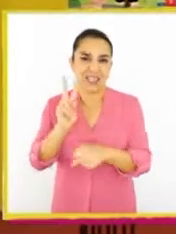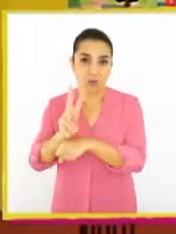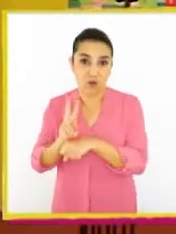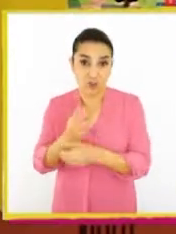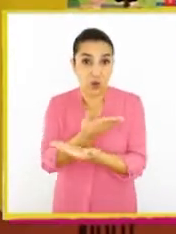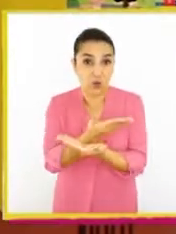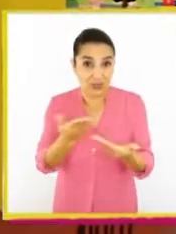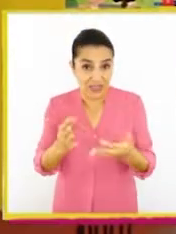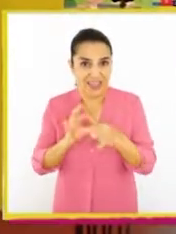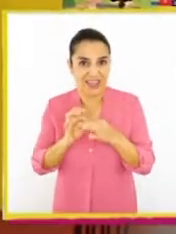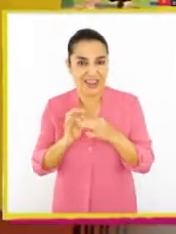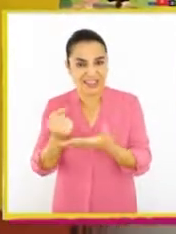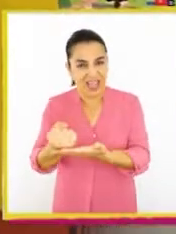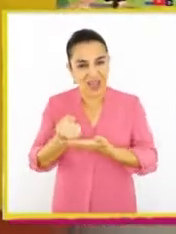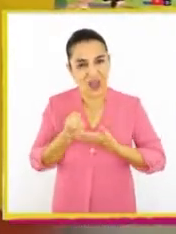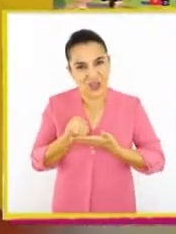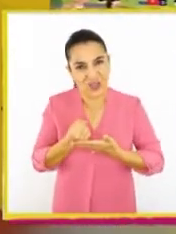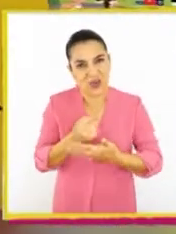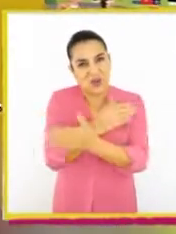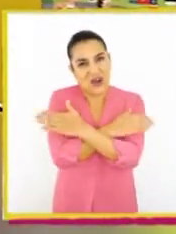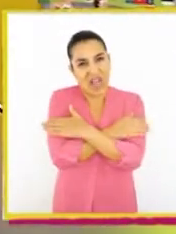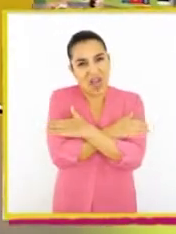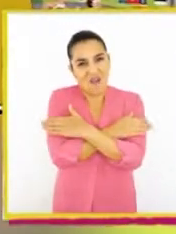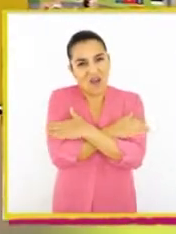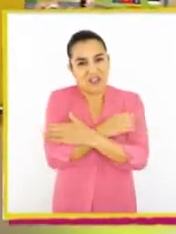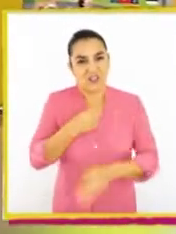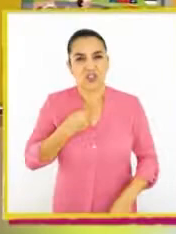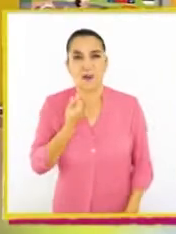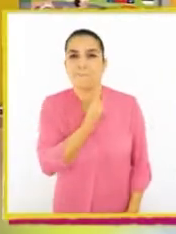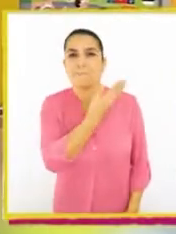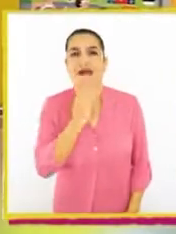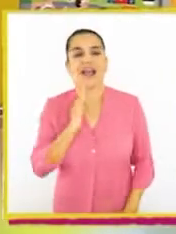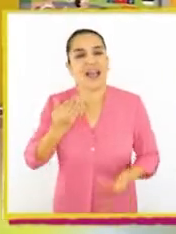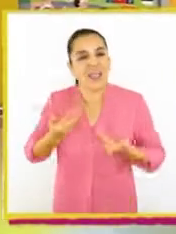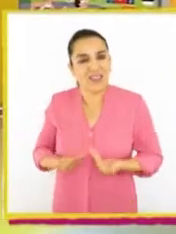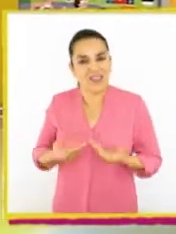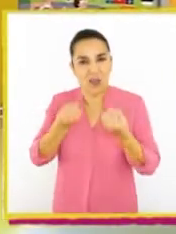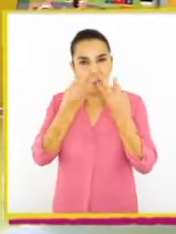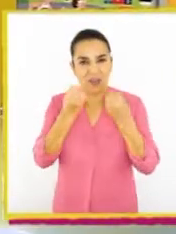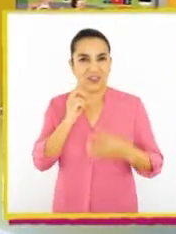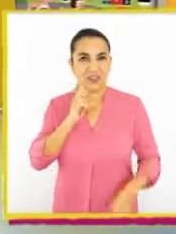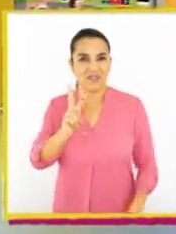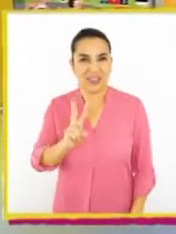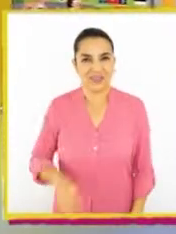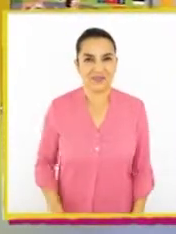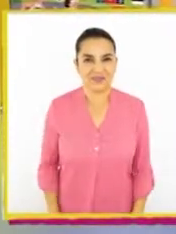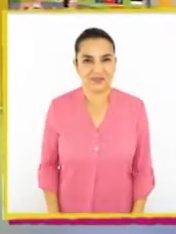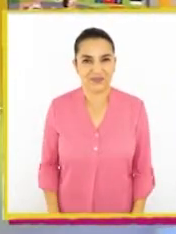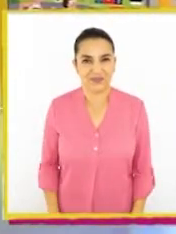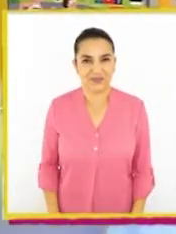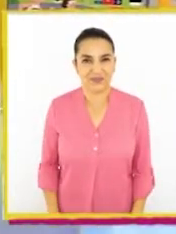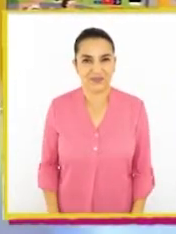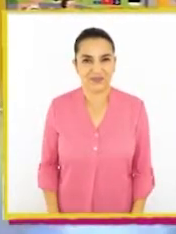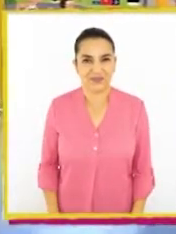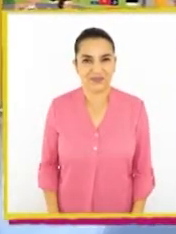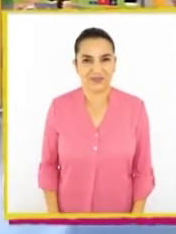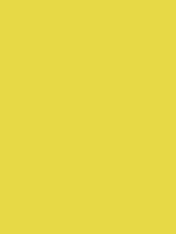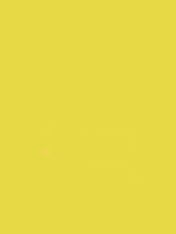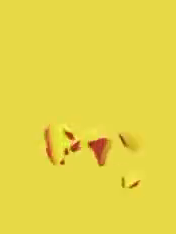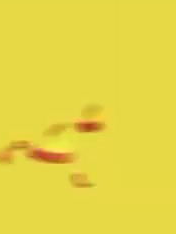Muchas gracias a las profesoras y a ustedes por su ayuda. Les mando un abrazo. Soy Maca y esto es Aprendo TV.